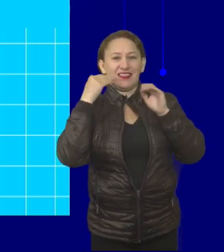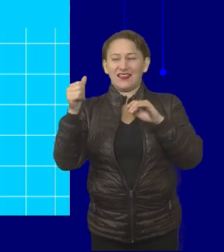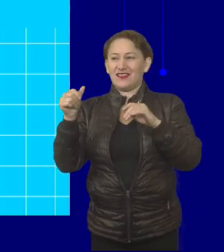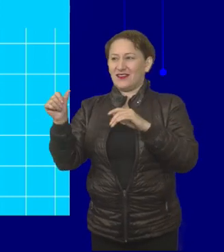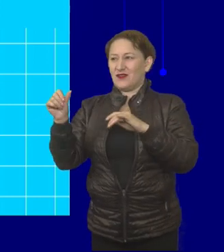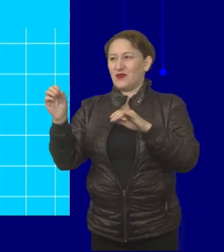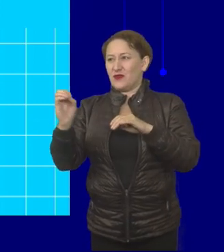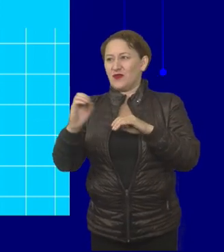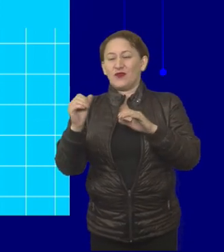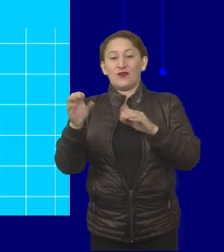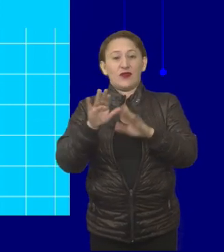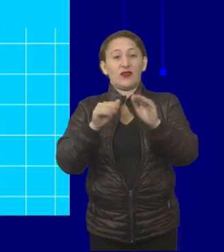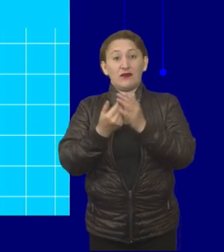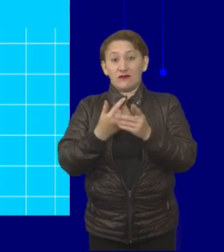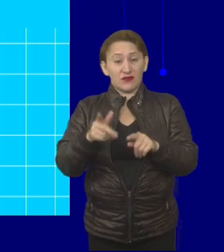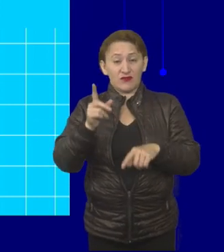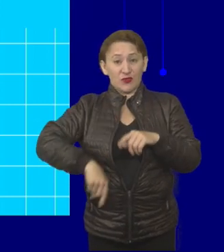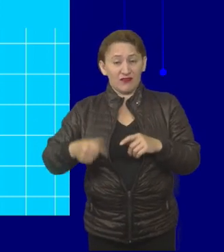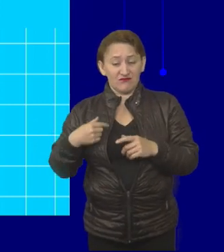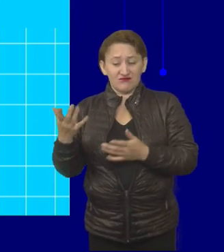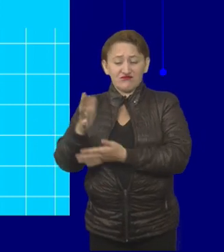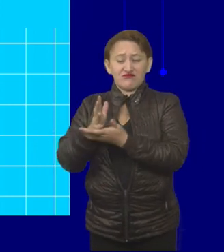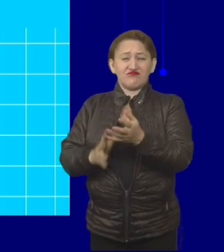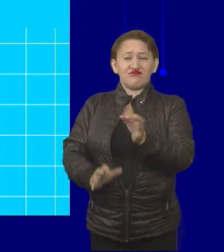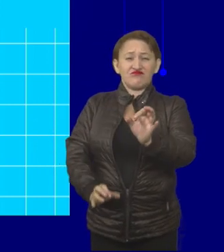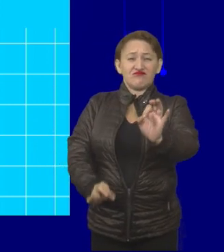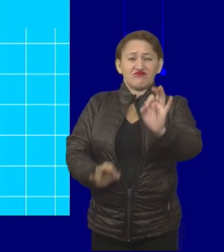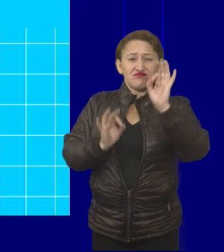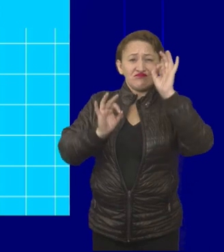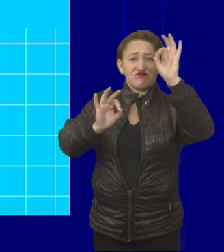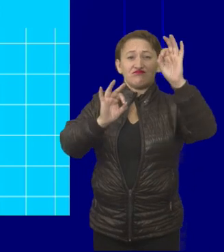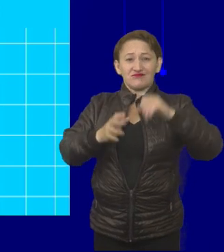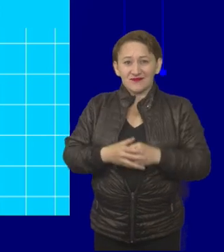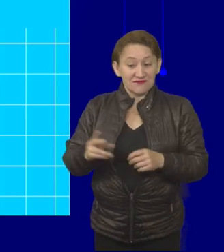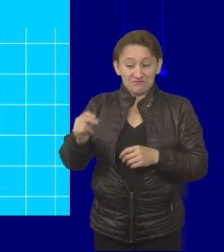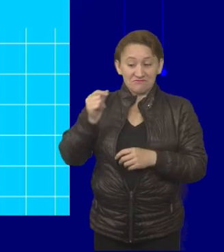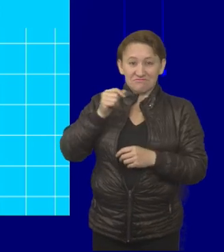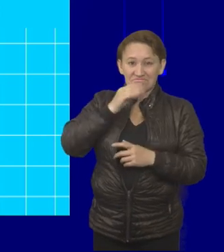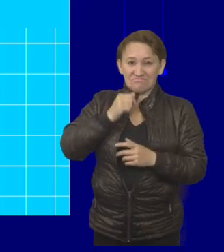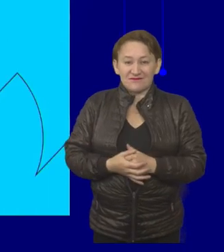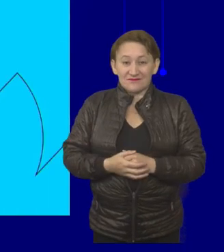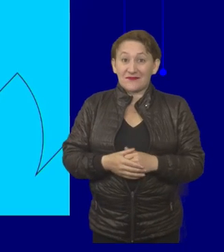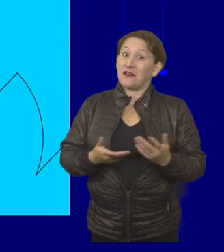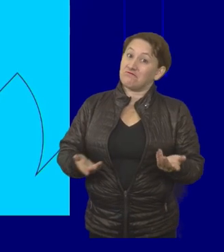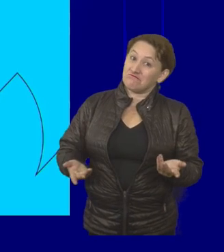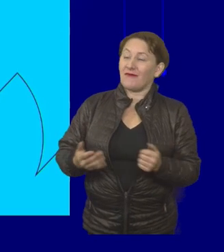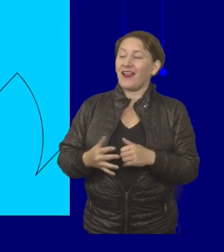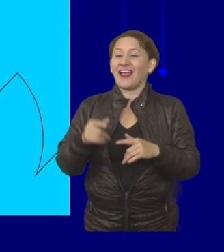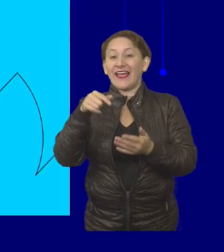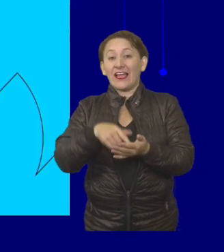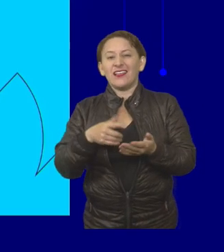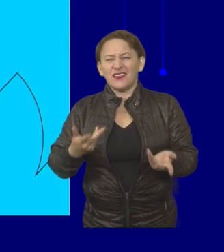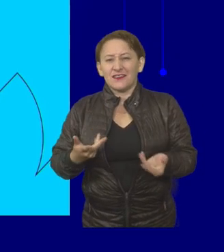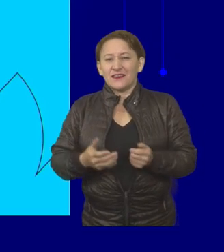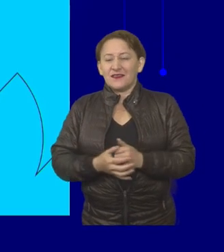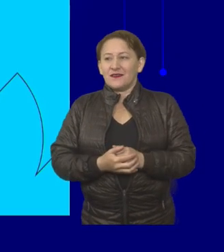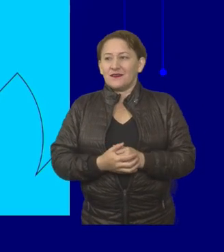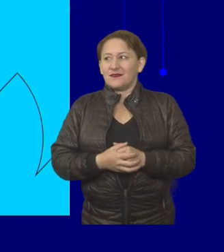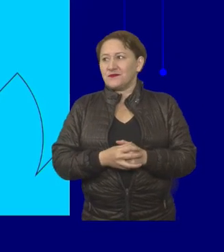al final no me podían echar porque era la mejor del colegio. Entonces, algo de ahí sale. Y es ahí